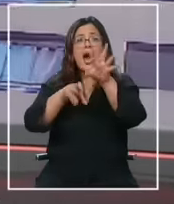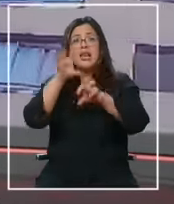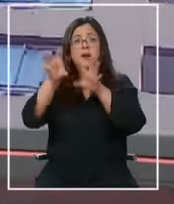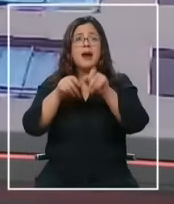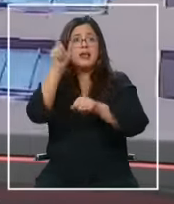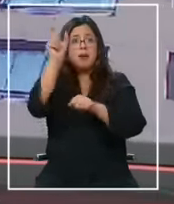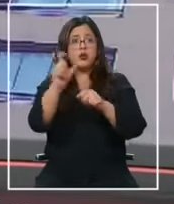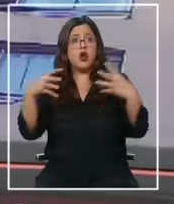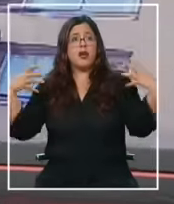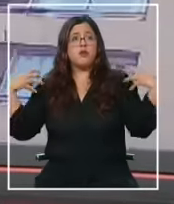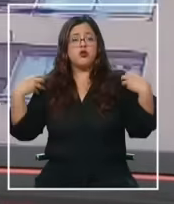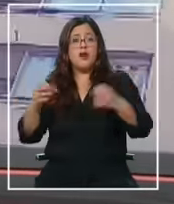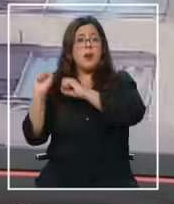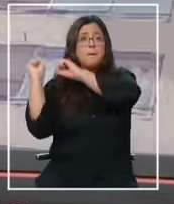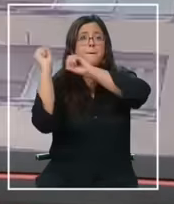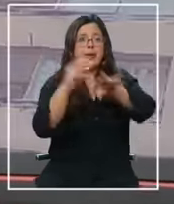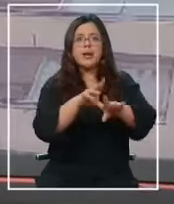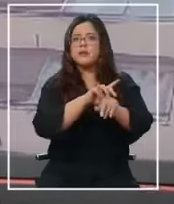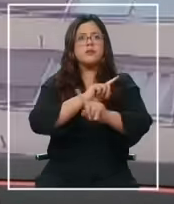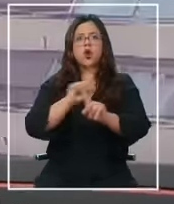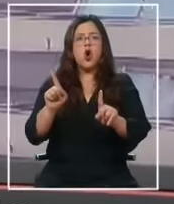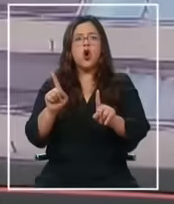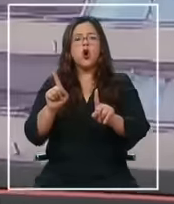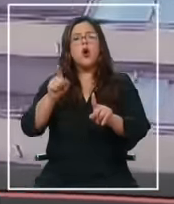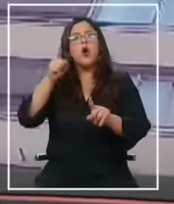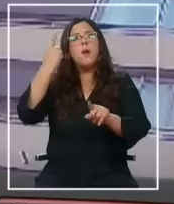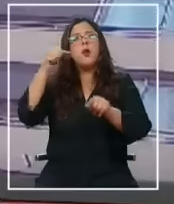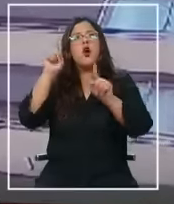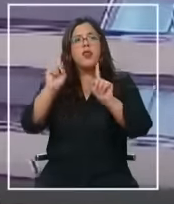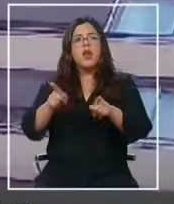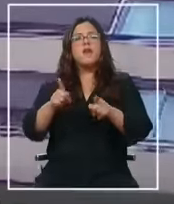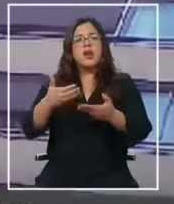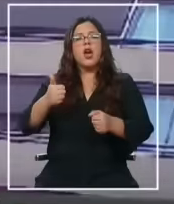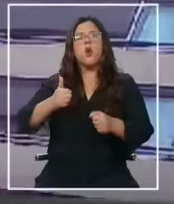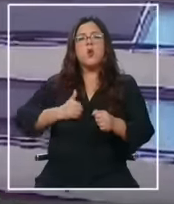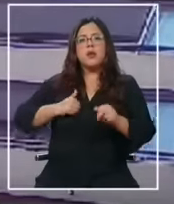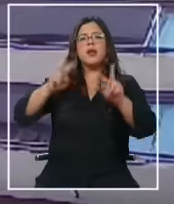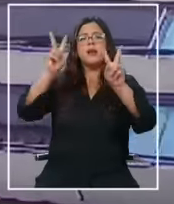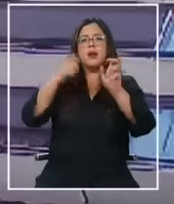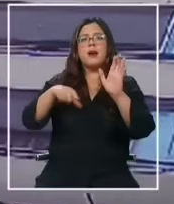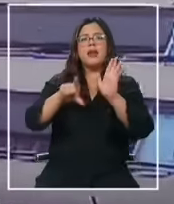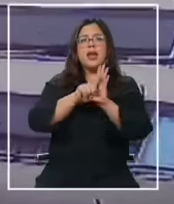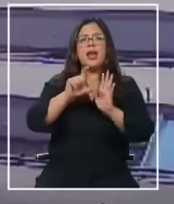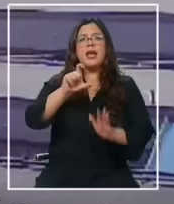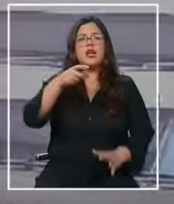deberá enfrentar la justicia por la ley Cholito mientras cumple con arresto domiciliario.